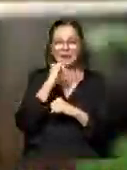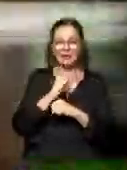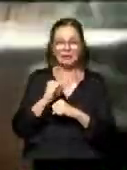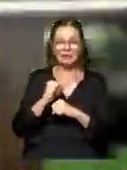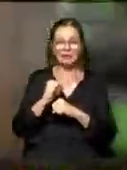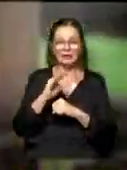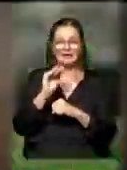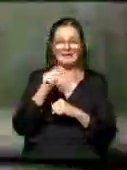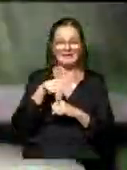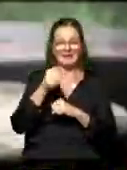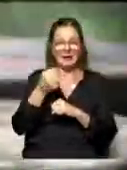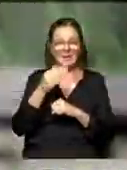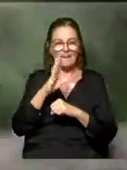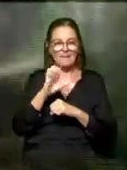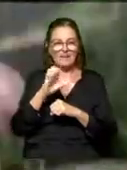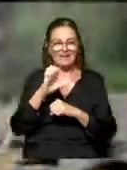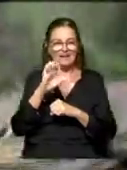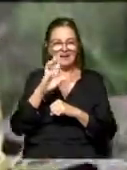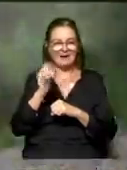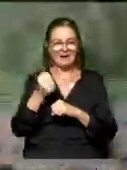chinampera.